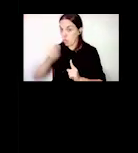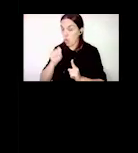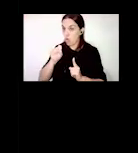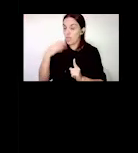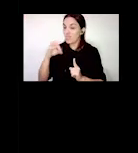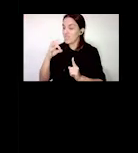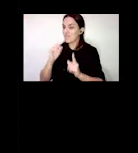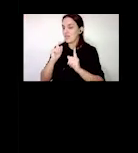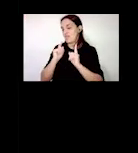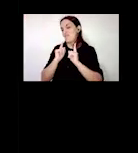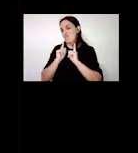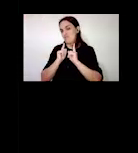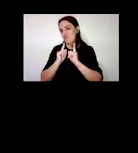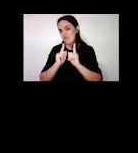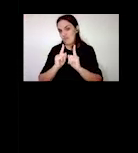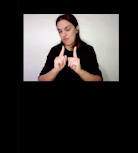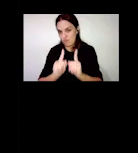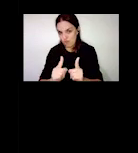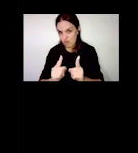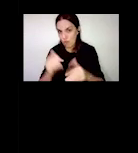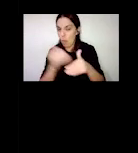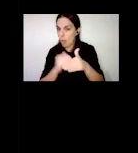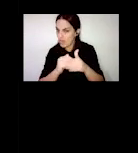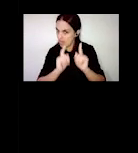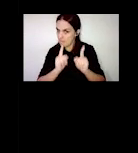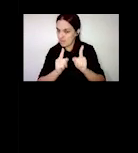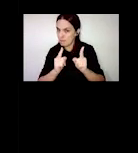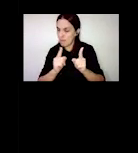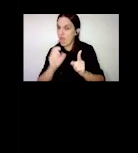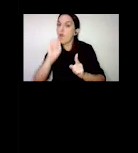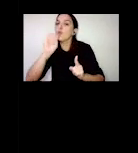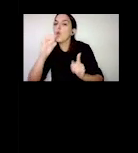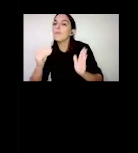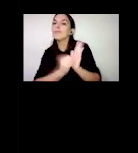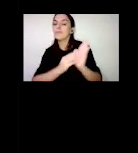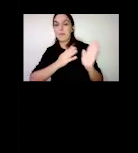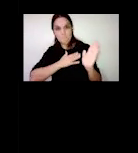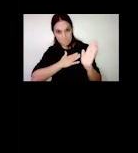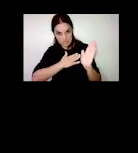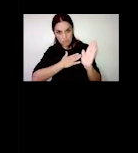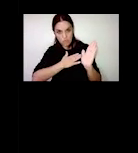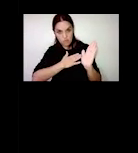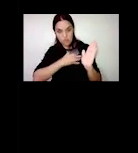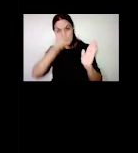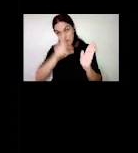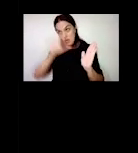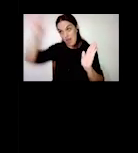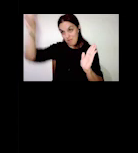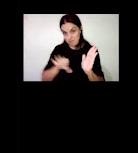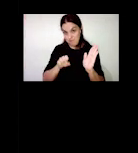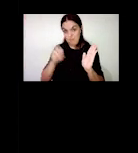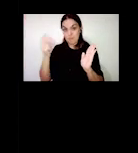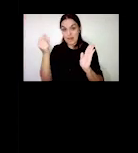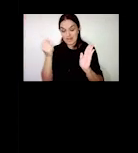permanecer inmovilizado en una cuenta a nombre de quien repatria, a nombre del contribuyente, hasta el 31